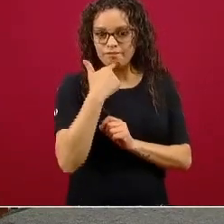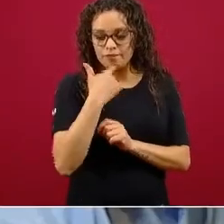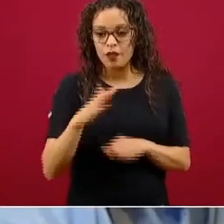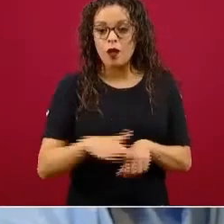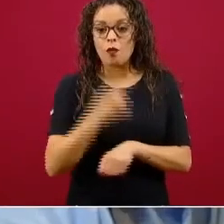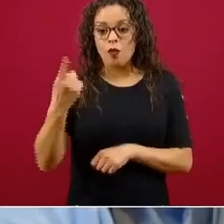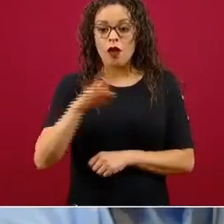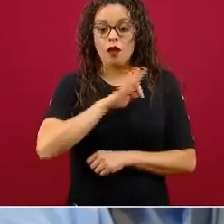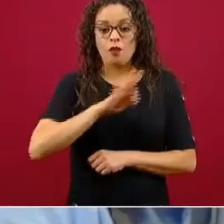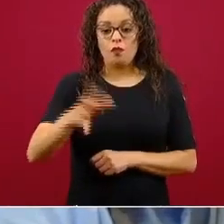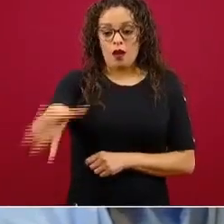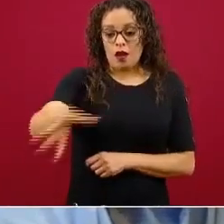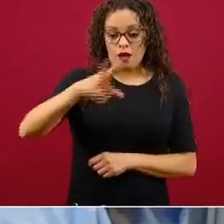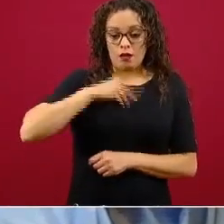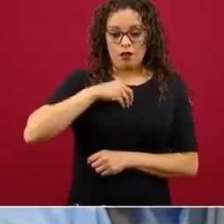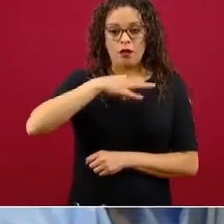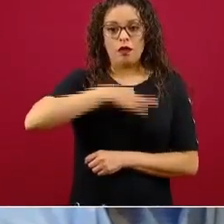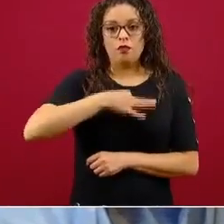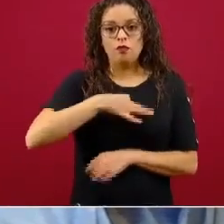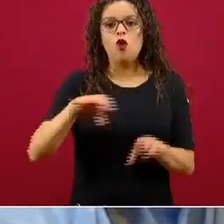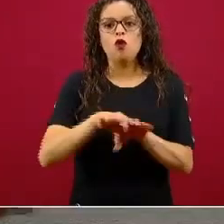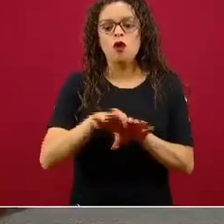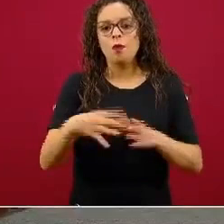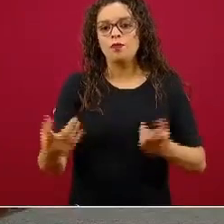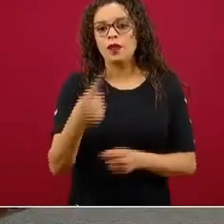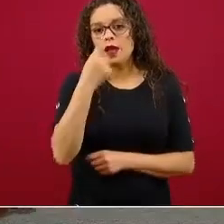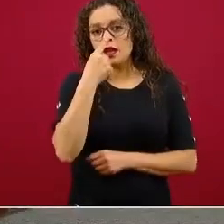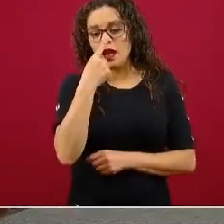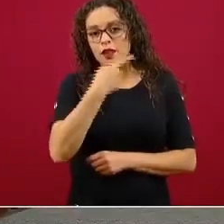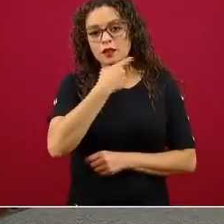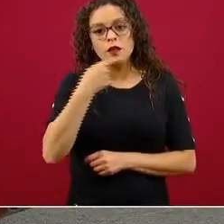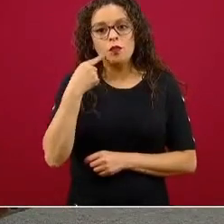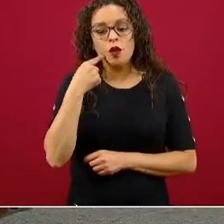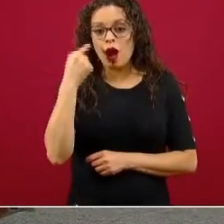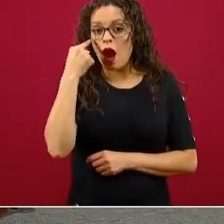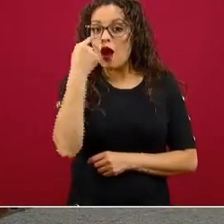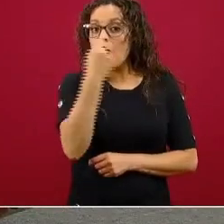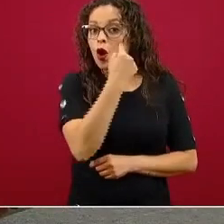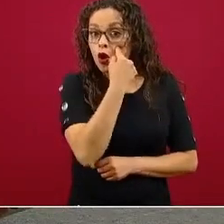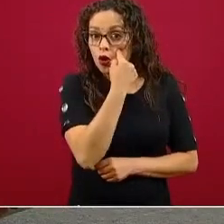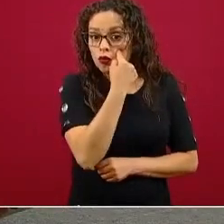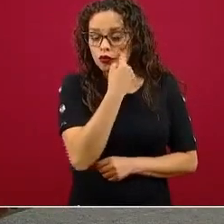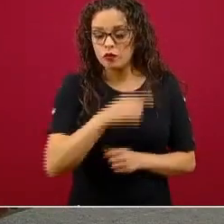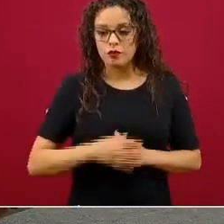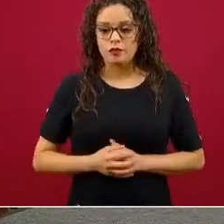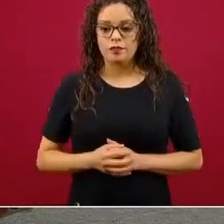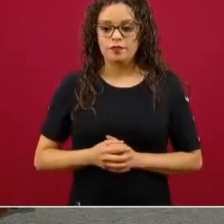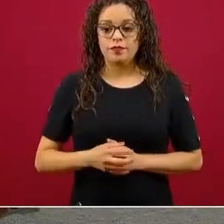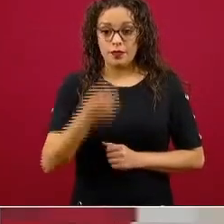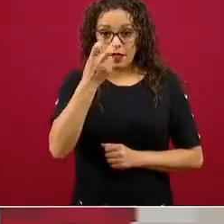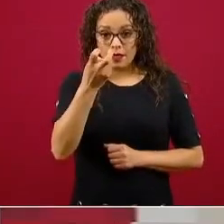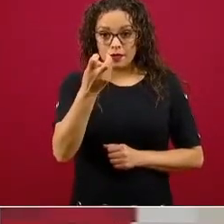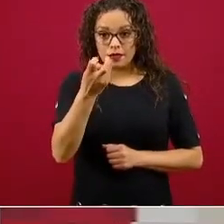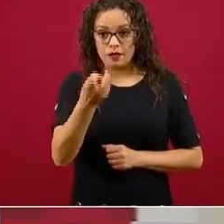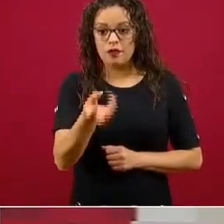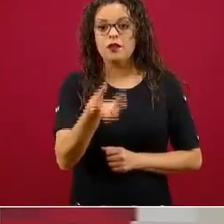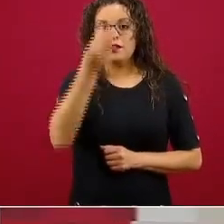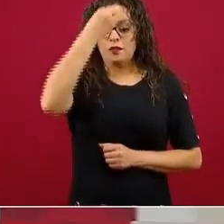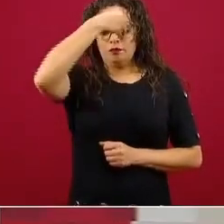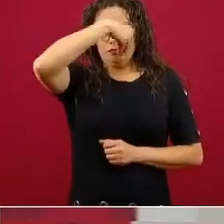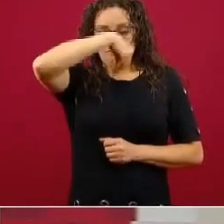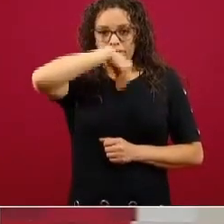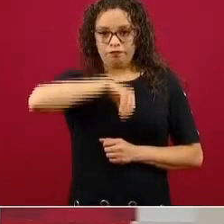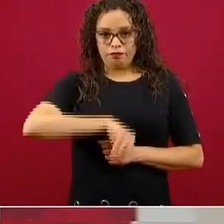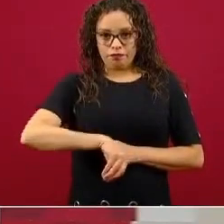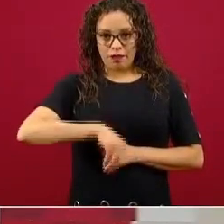través de la conjuntiva, la membrana que recubre los ojos. Y se incorpora al cuerpo y empieza